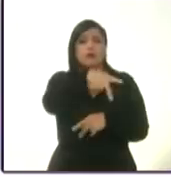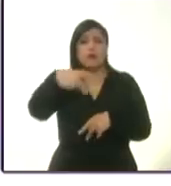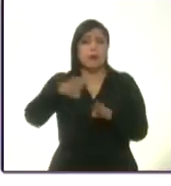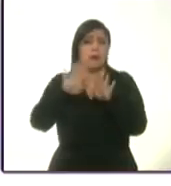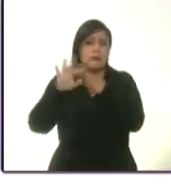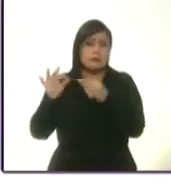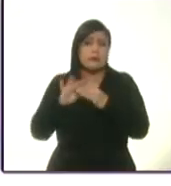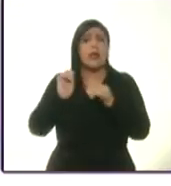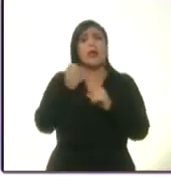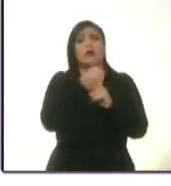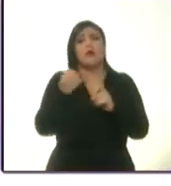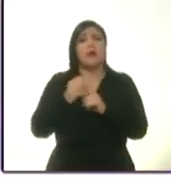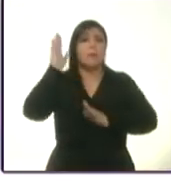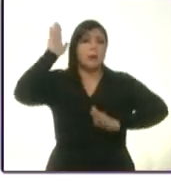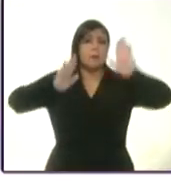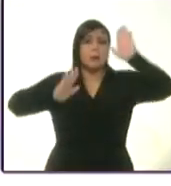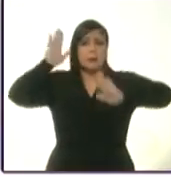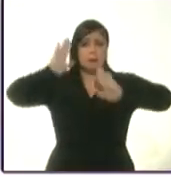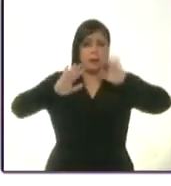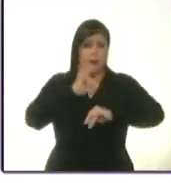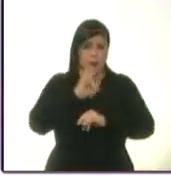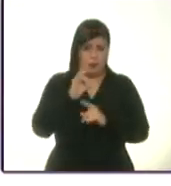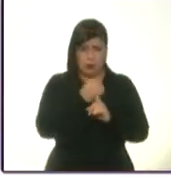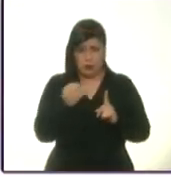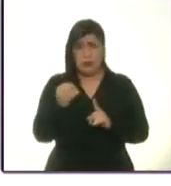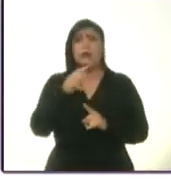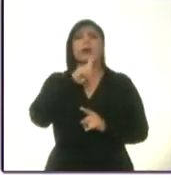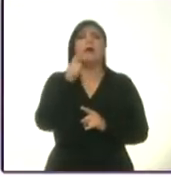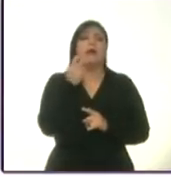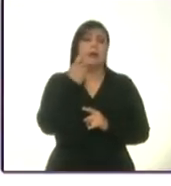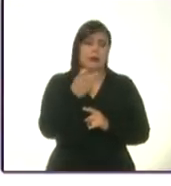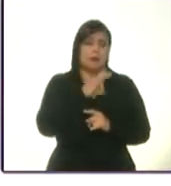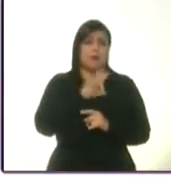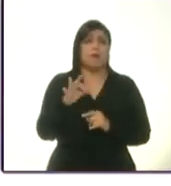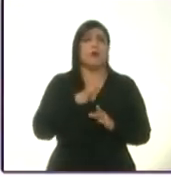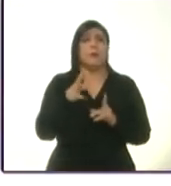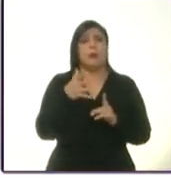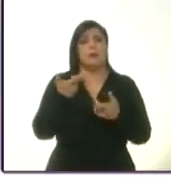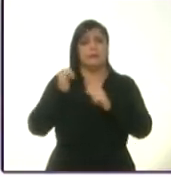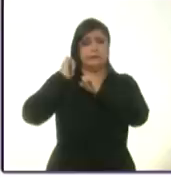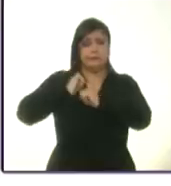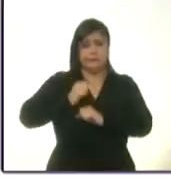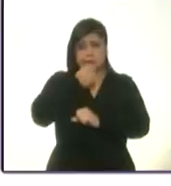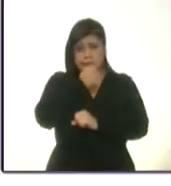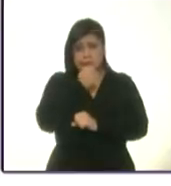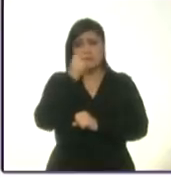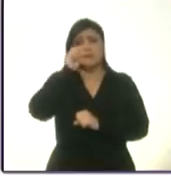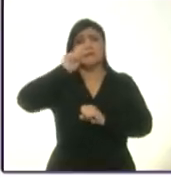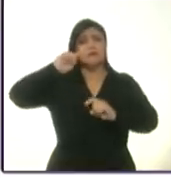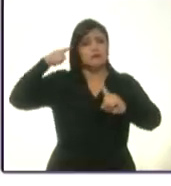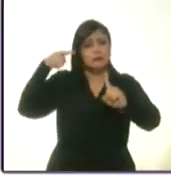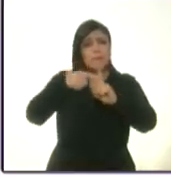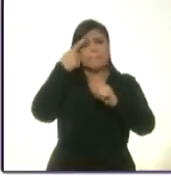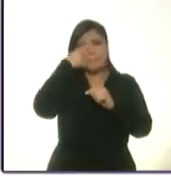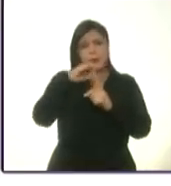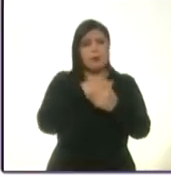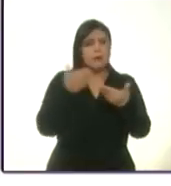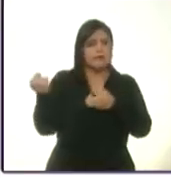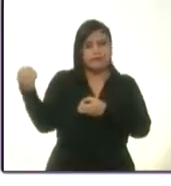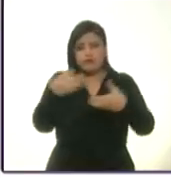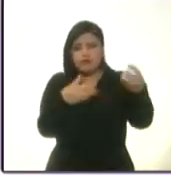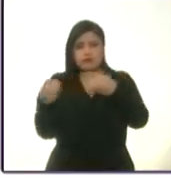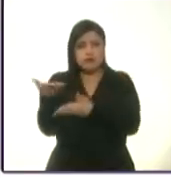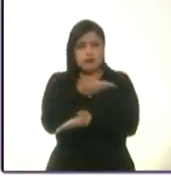oro en colgante en la mano en este espacio la moderación guiará la discusión privilegiando la confrontación de ideas